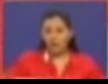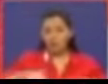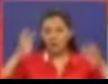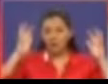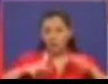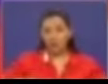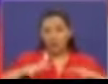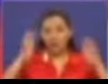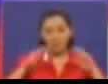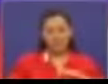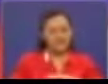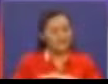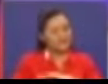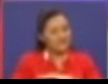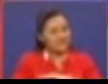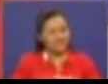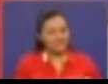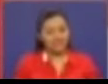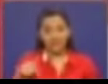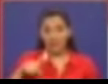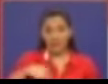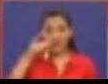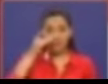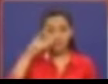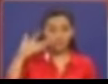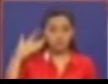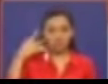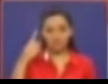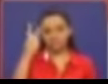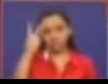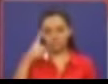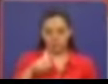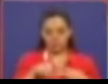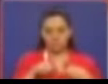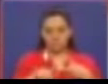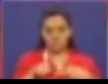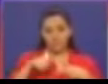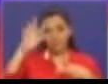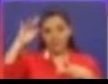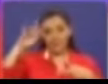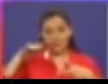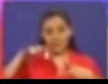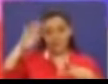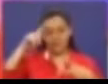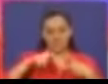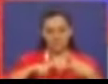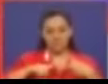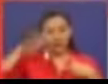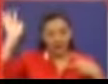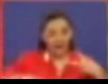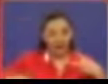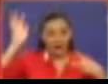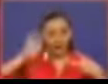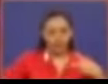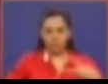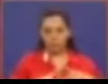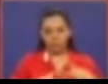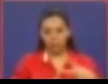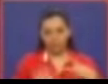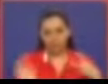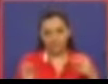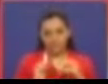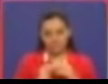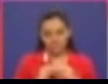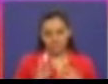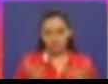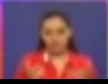que invernal, porque aquí dicen, en la Amazonía dicen que solo hay dos temporadas, la lluviosa y la diluviana. La temporada